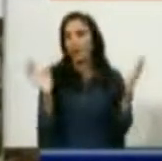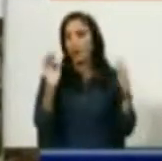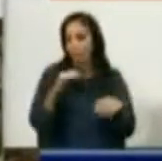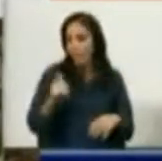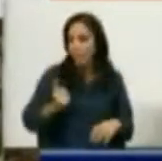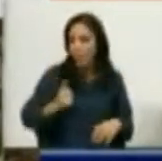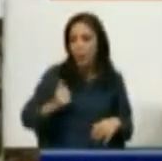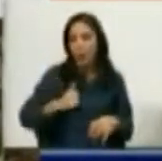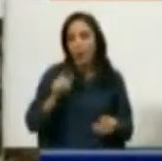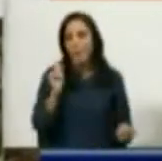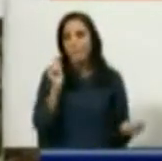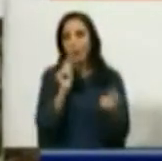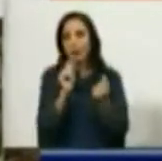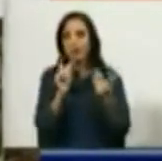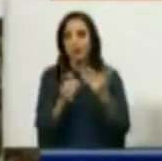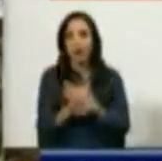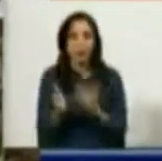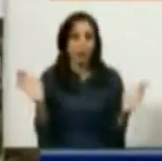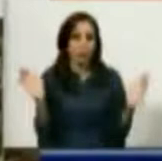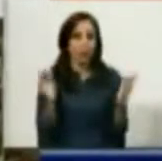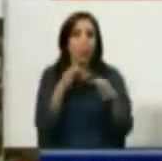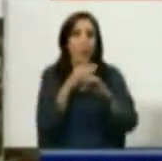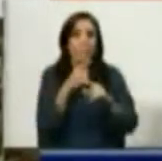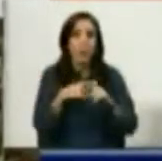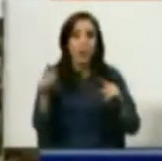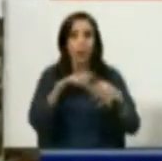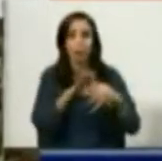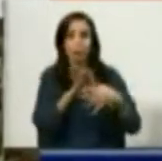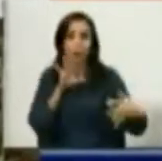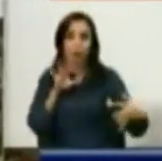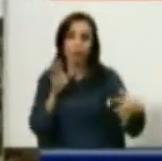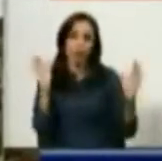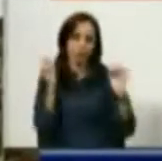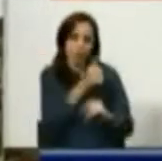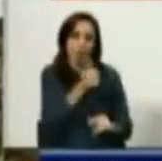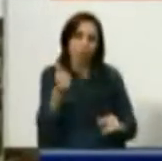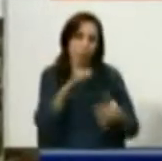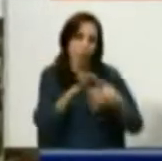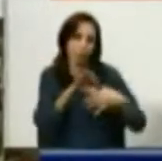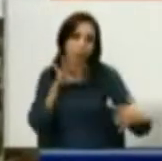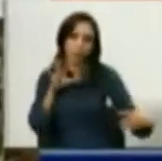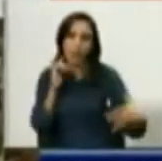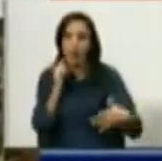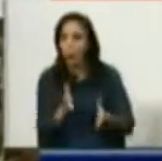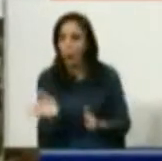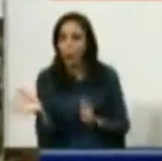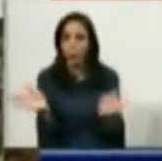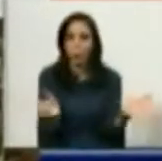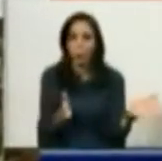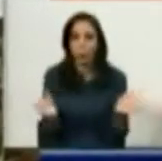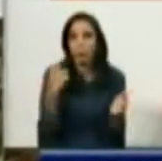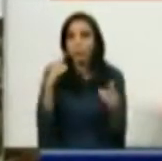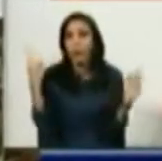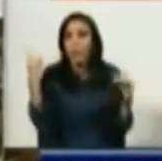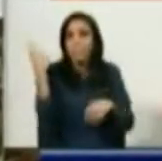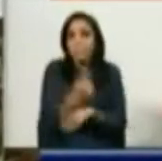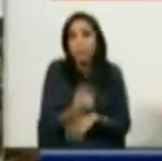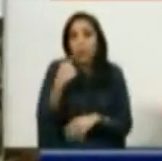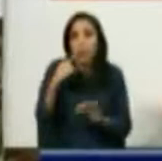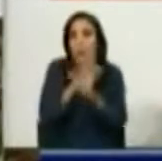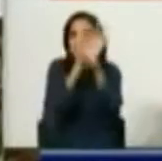queramos y las podemos sobrellevar si estamos divididos cada quien va a agarrar por su lado porque cada quien va a querer imponer su